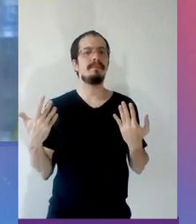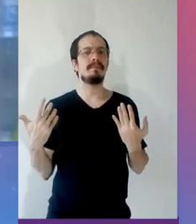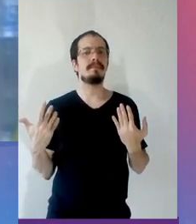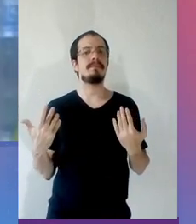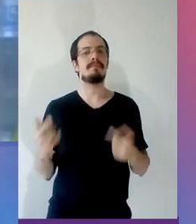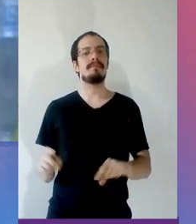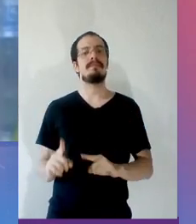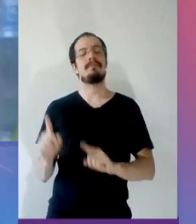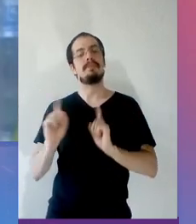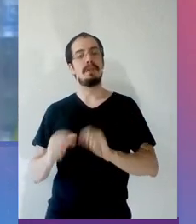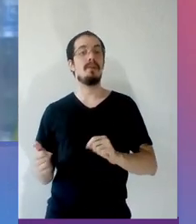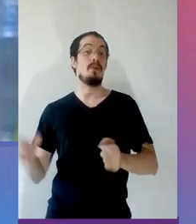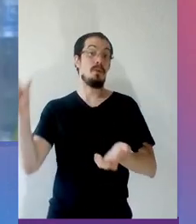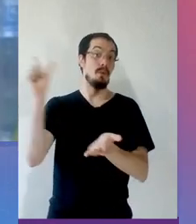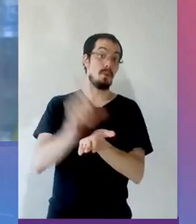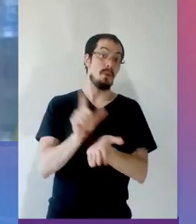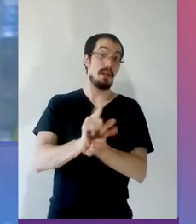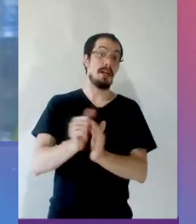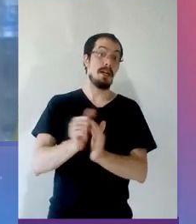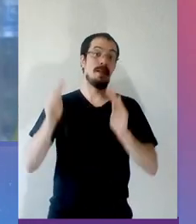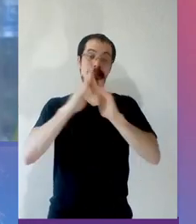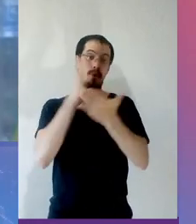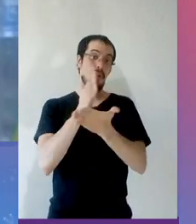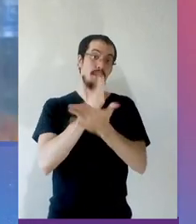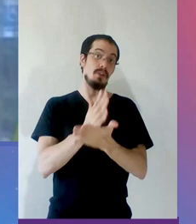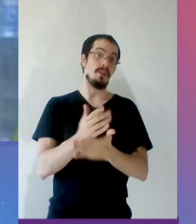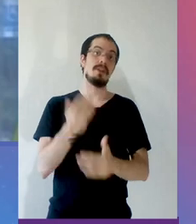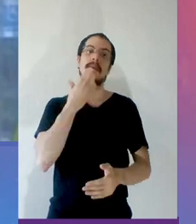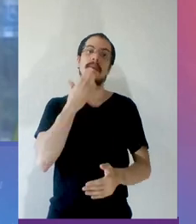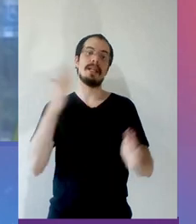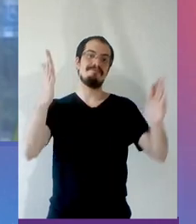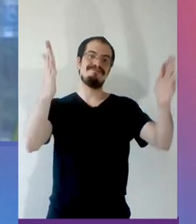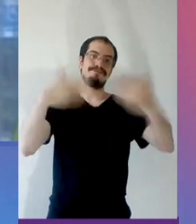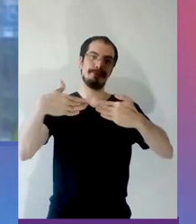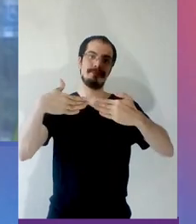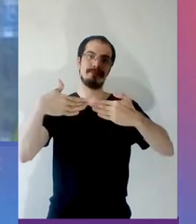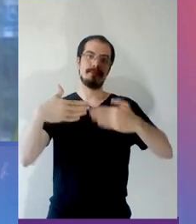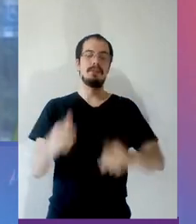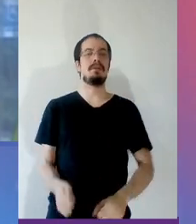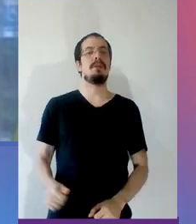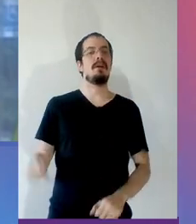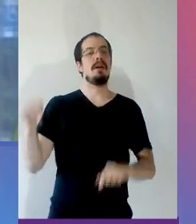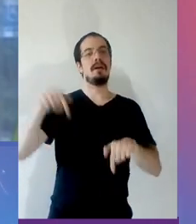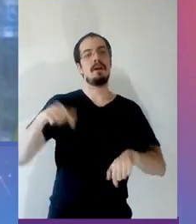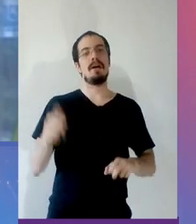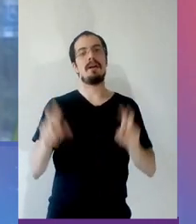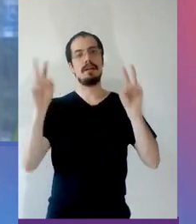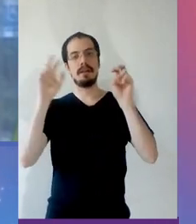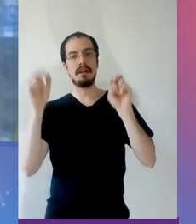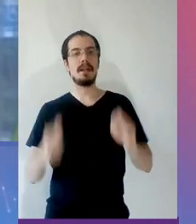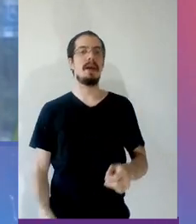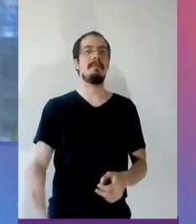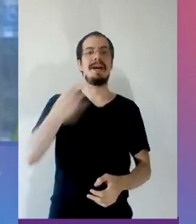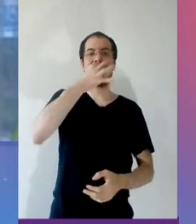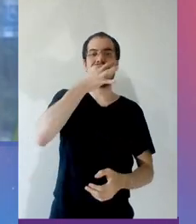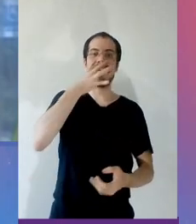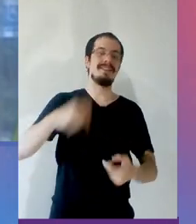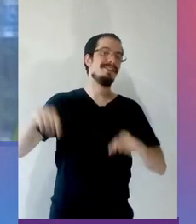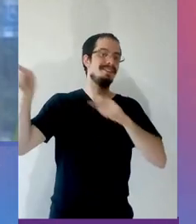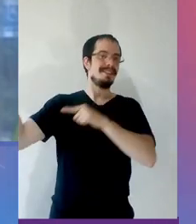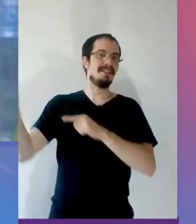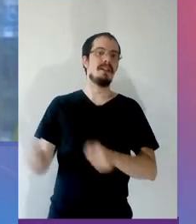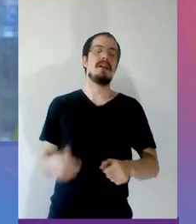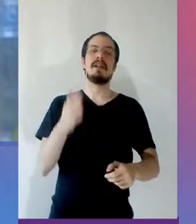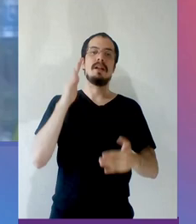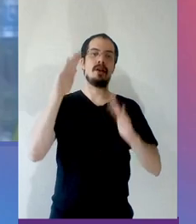los establecimientos educacionales cerraron, ¿cierto? O sea, a nivel los jardines infantiles, los colegios básicos,